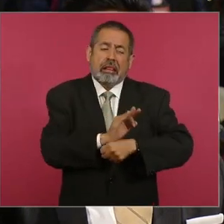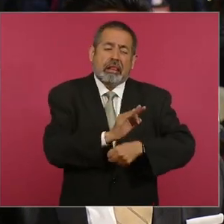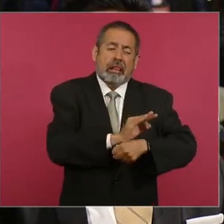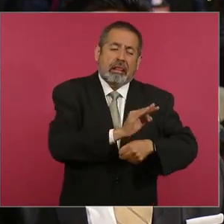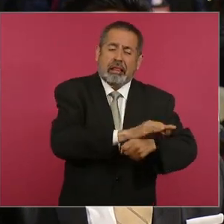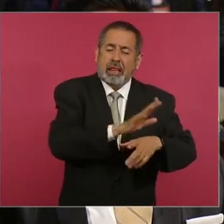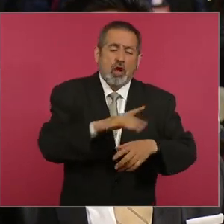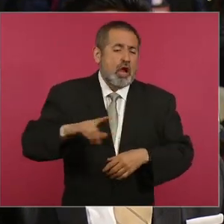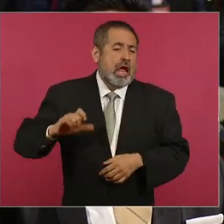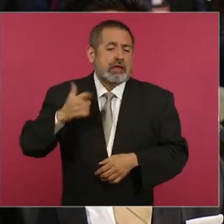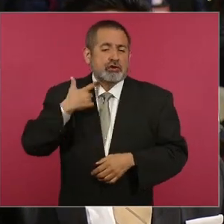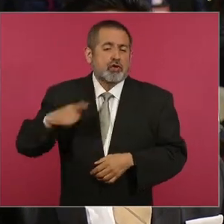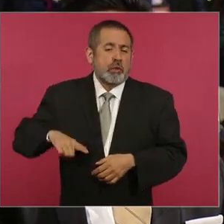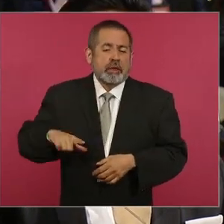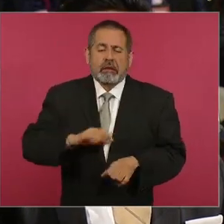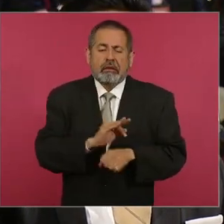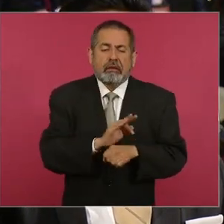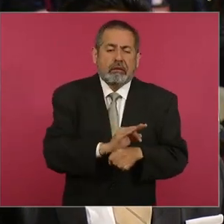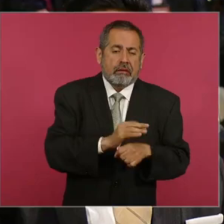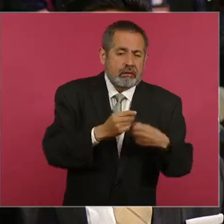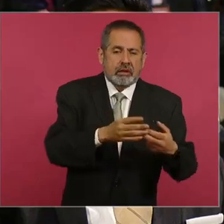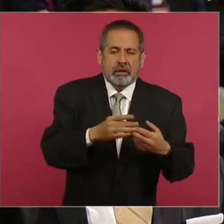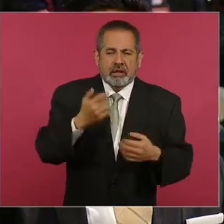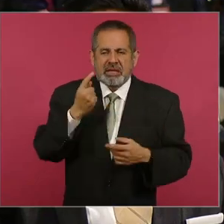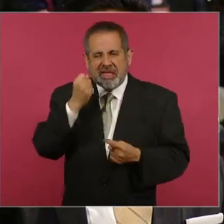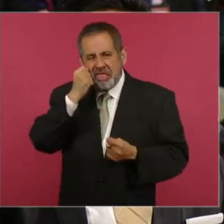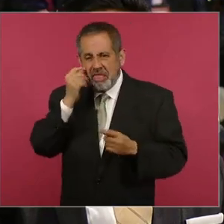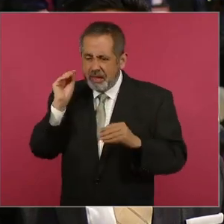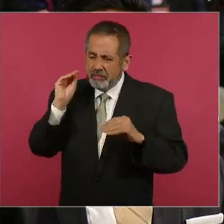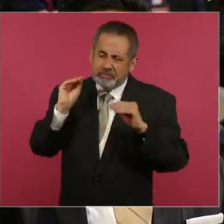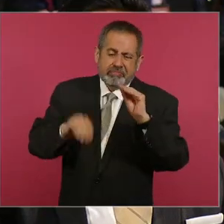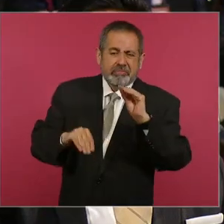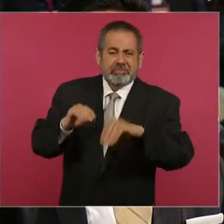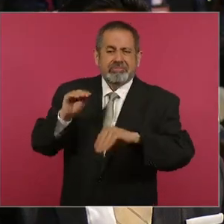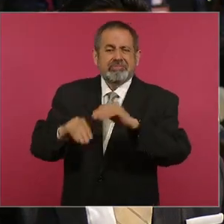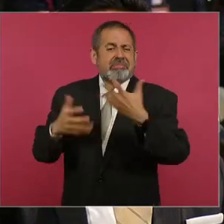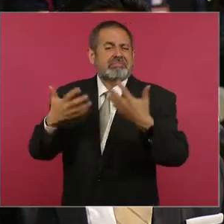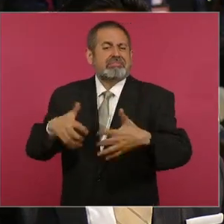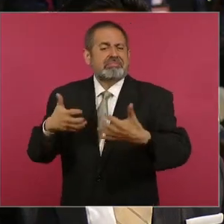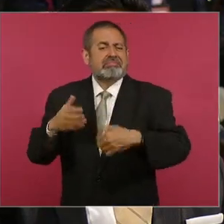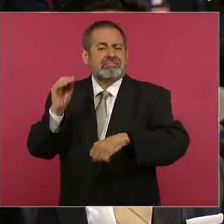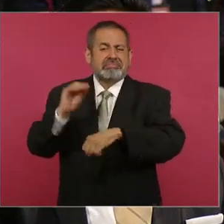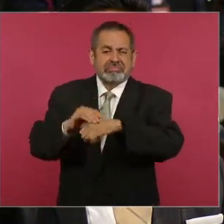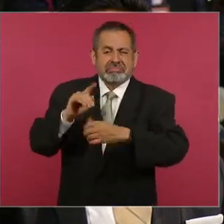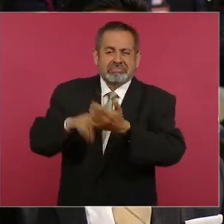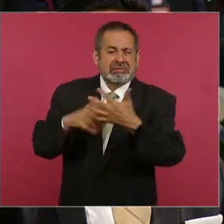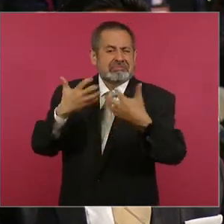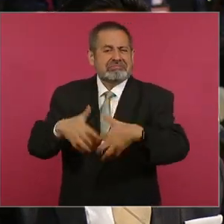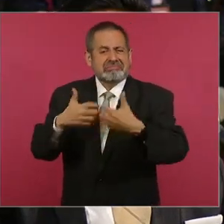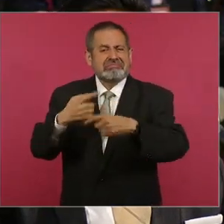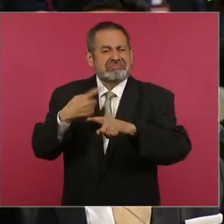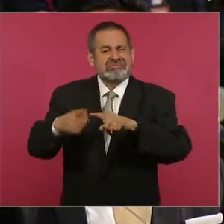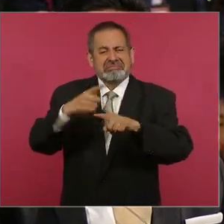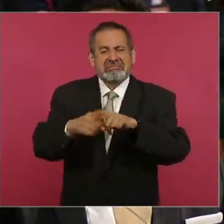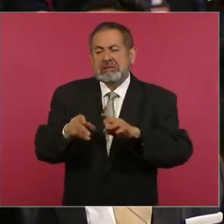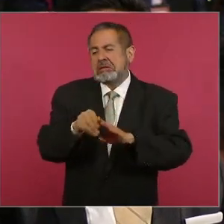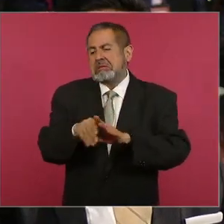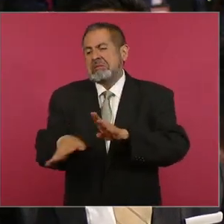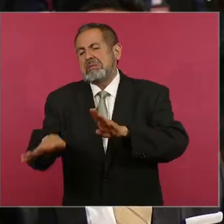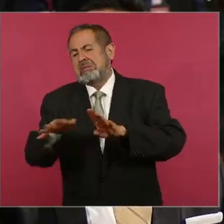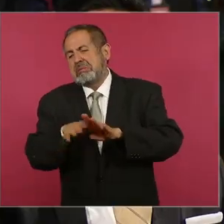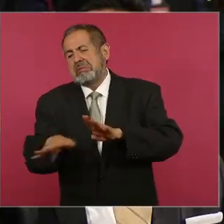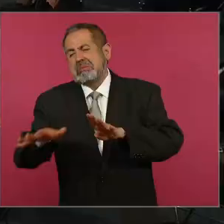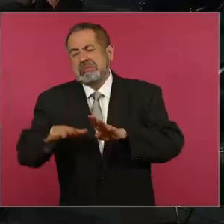de muchos gobiernos anteriores, pues la instalación de empresas, de casas, de industria, todo tipo de industria, sobre todo pues